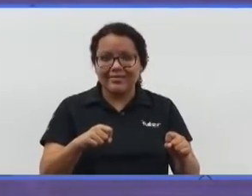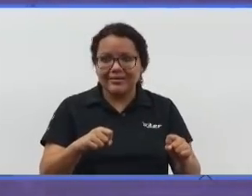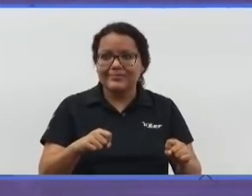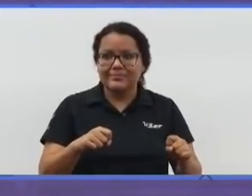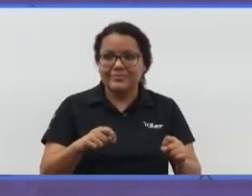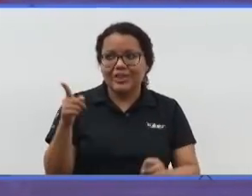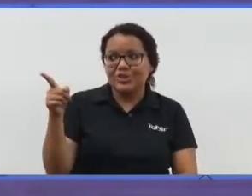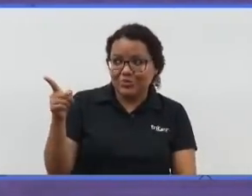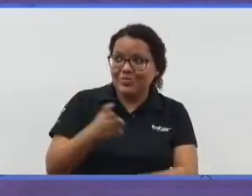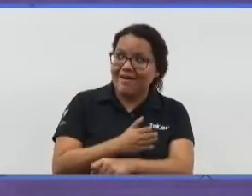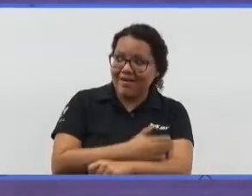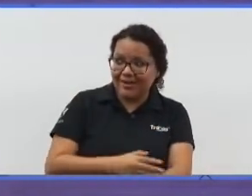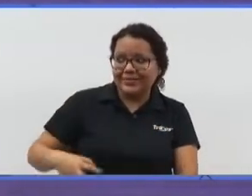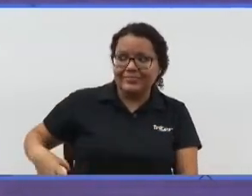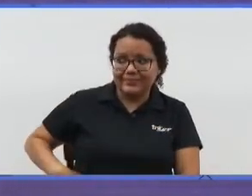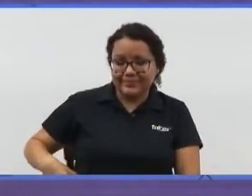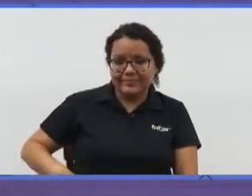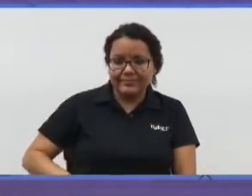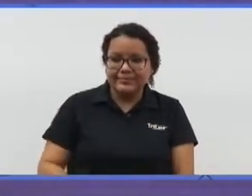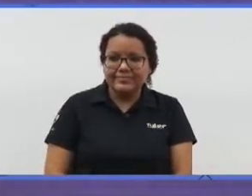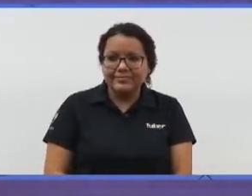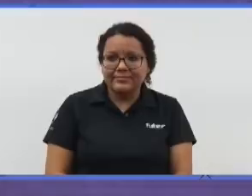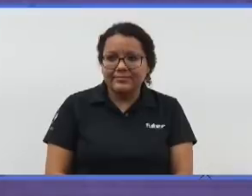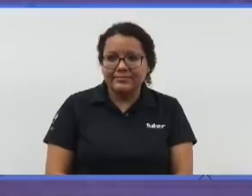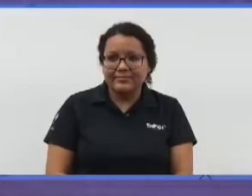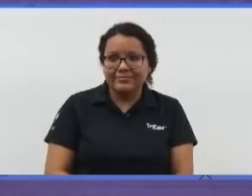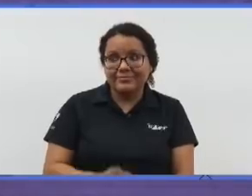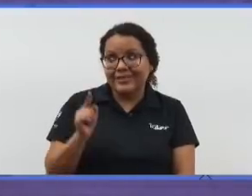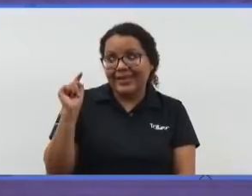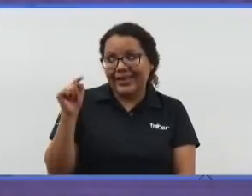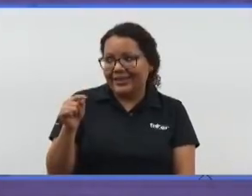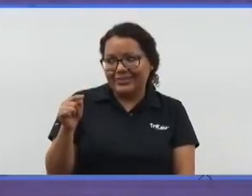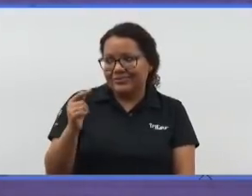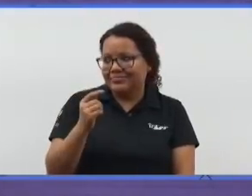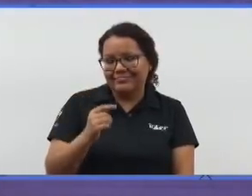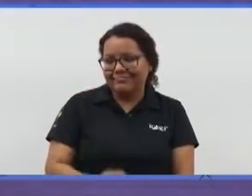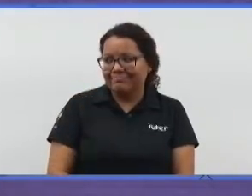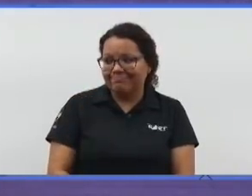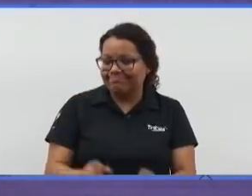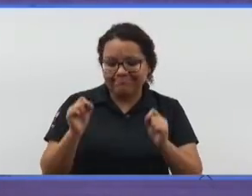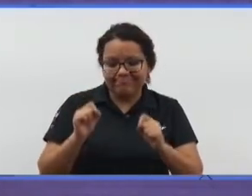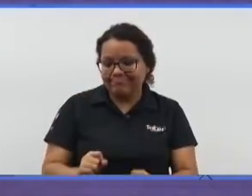tú mentiste este es un delito federal